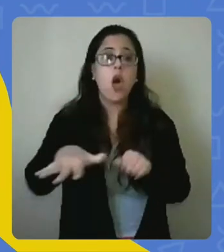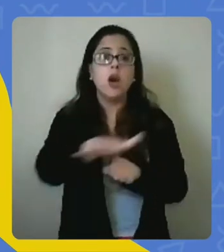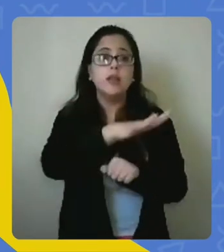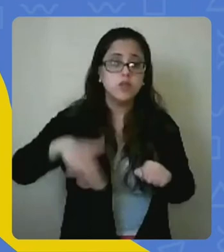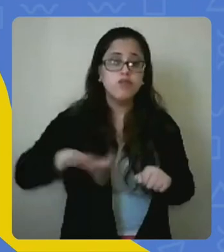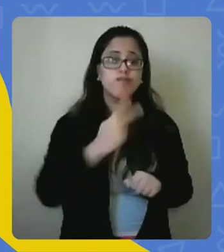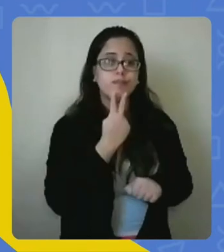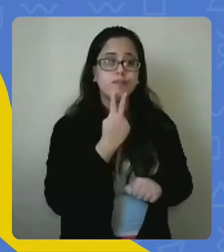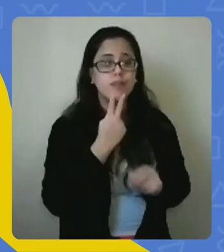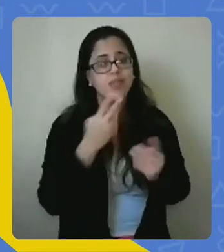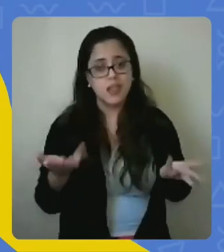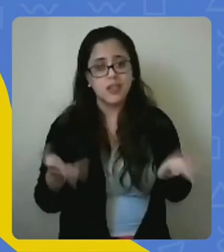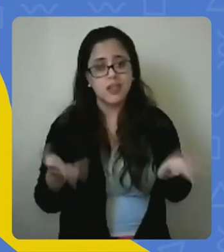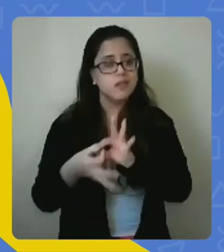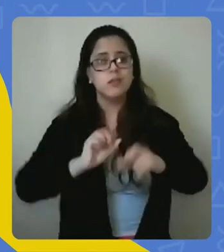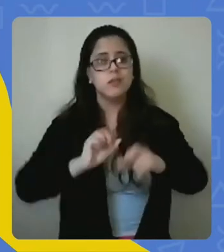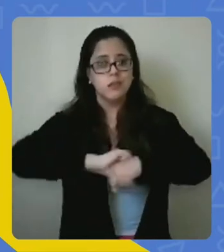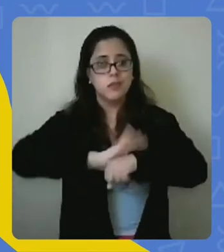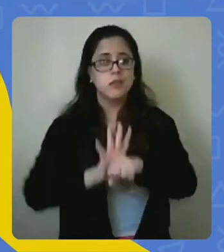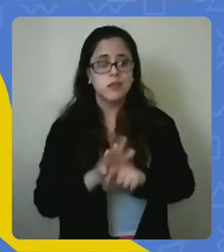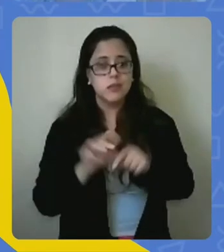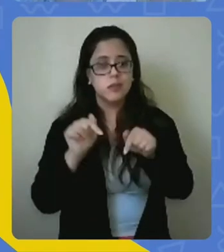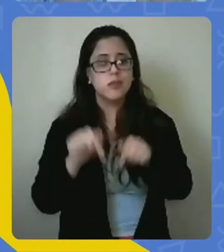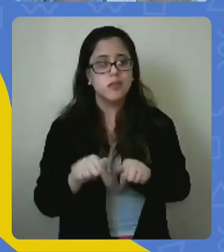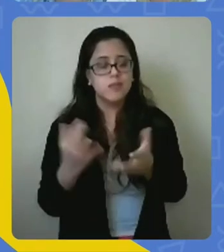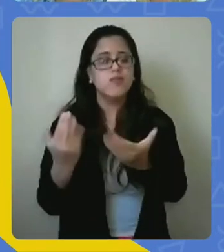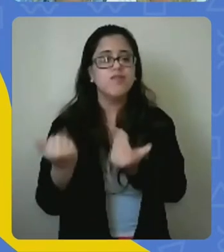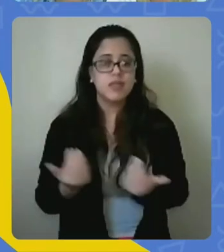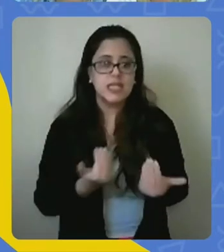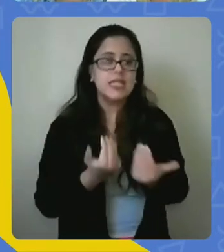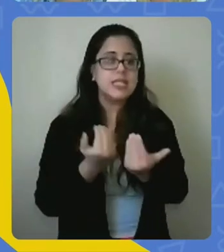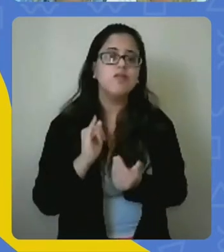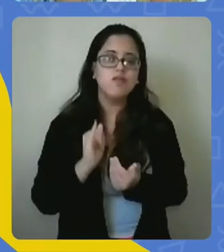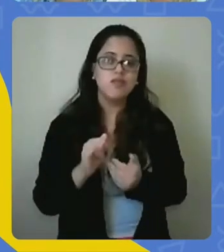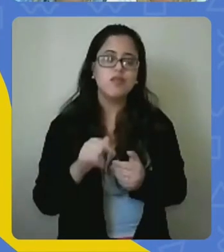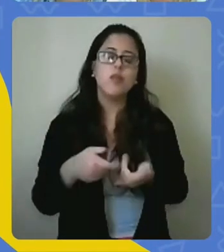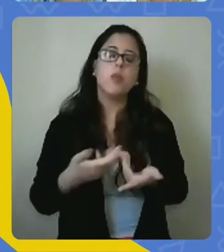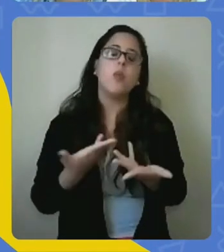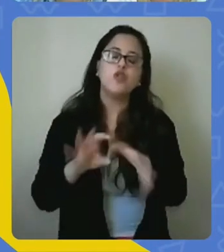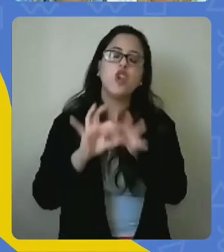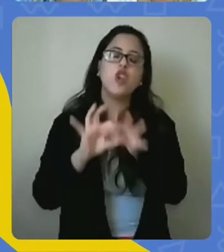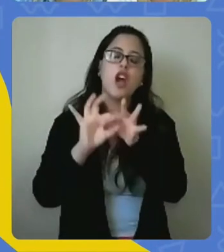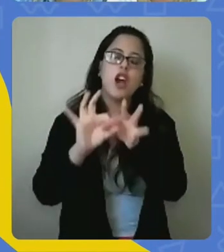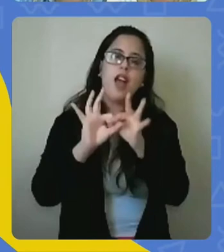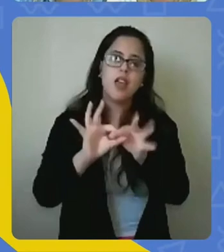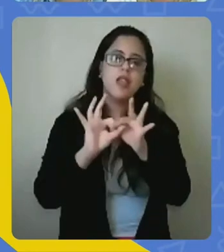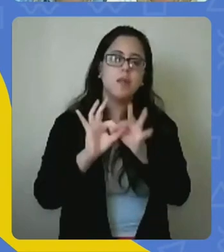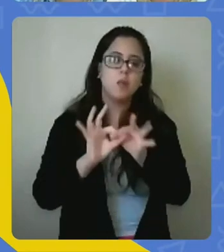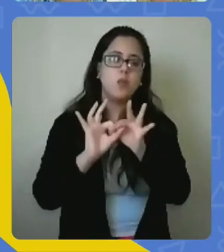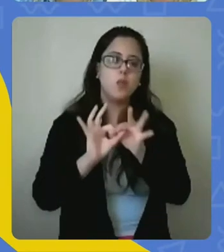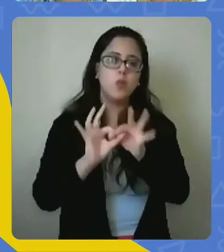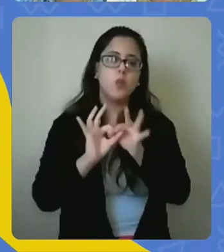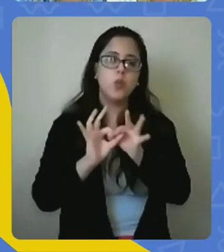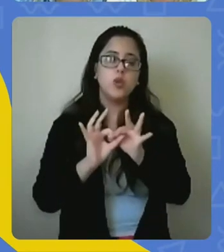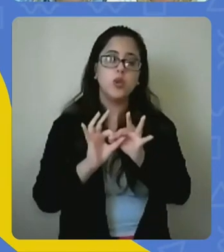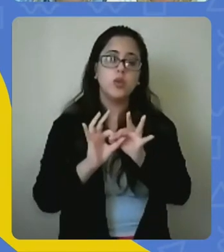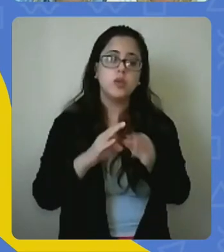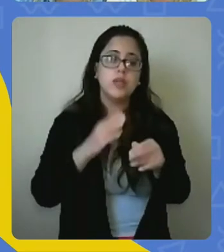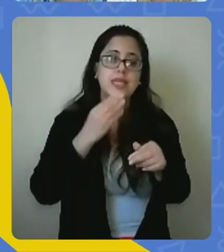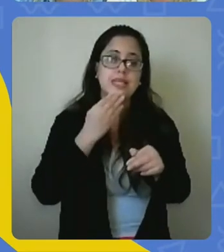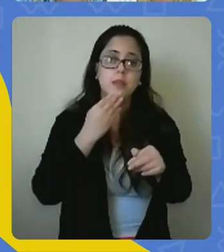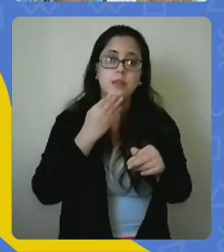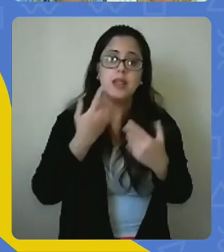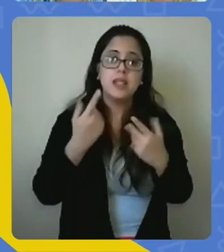viviendo ahora. Creo que es súper, súper necesario, así que les agradezco mucho, mucho. Les quiero decir que incluso nos llegaron saludos